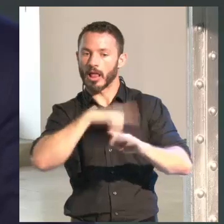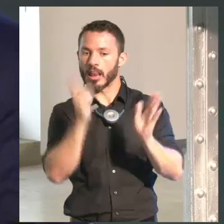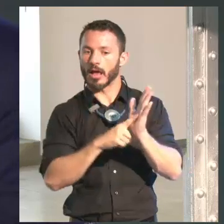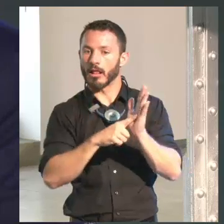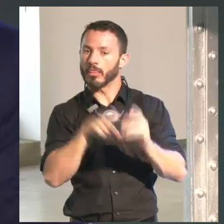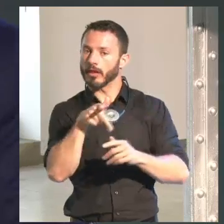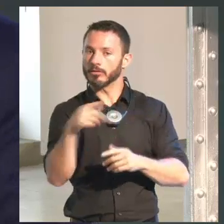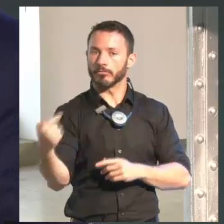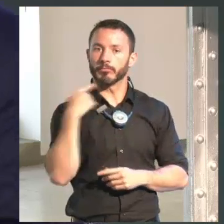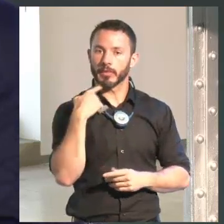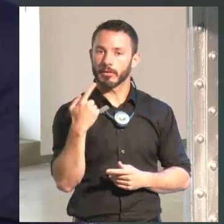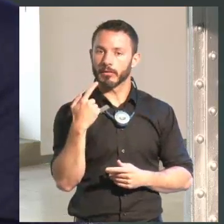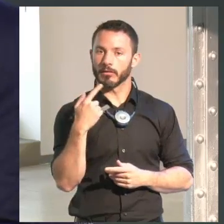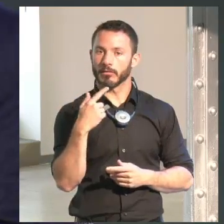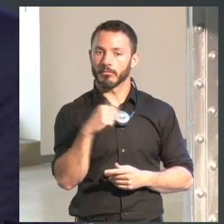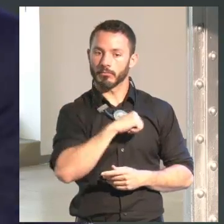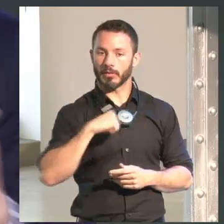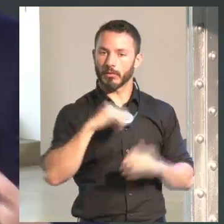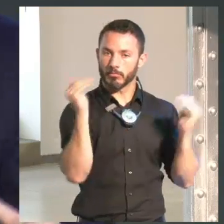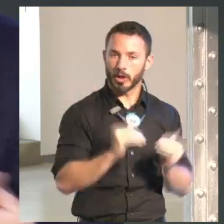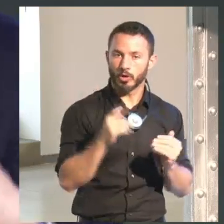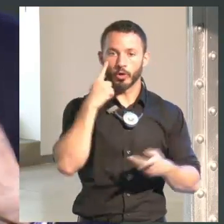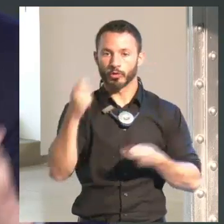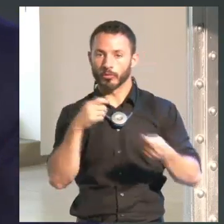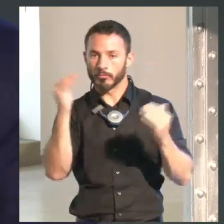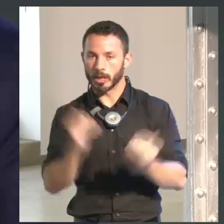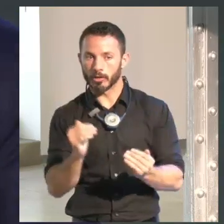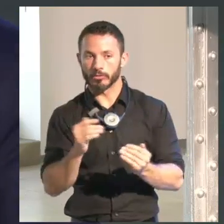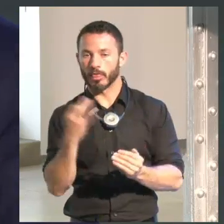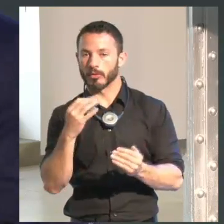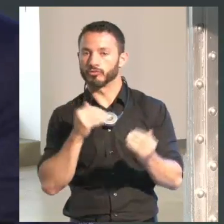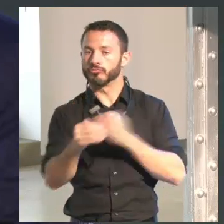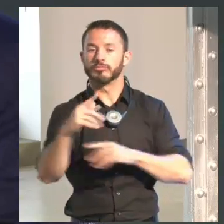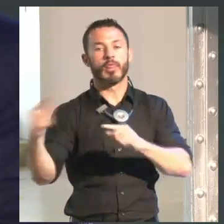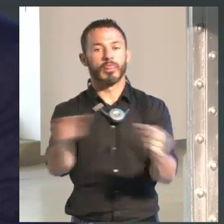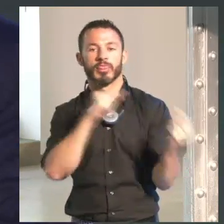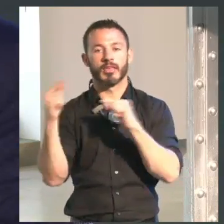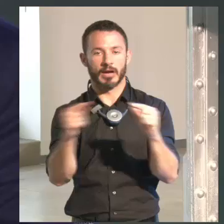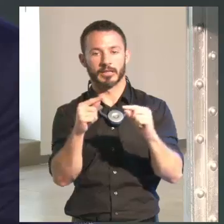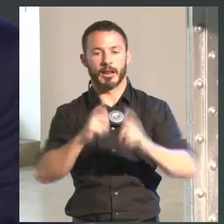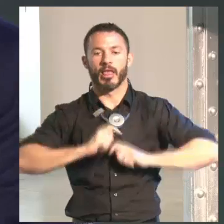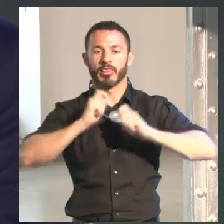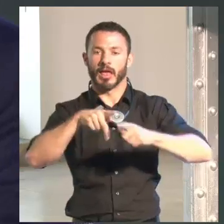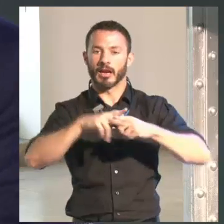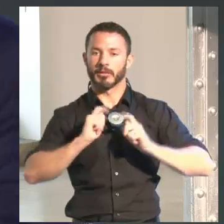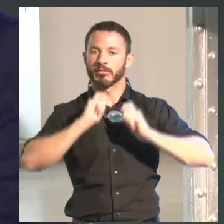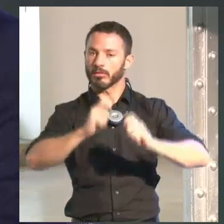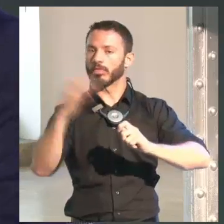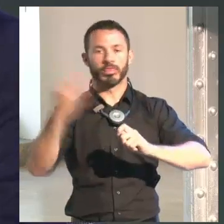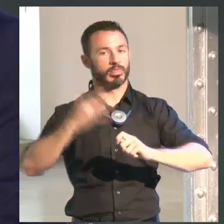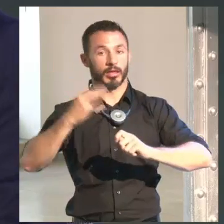privacidad, en control. Todo lo que tenemos que hacer es hacer un debate sostenido y darle herramientas. Es la única forma